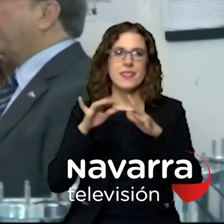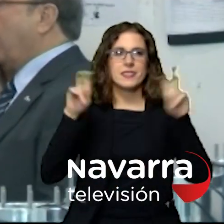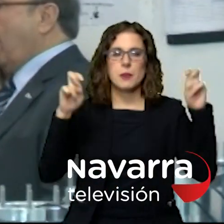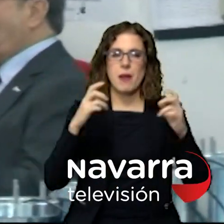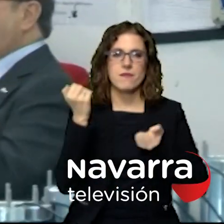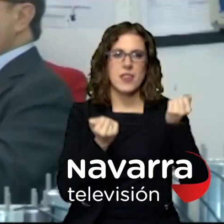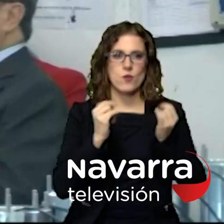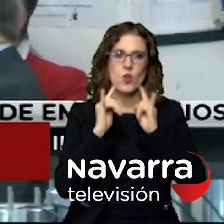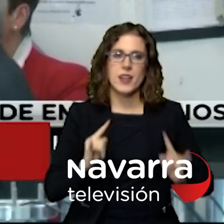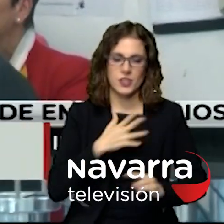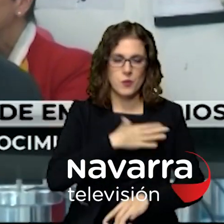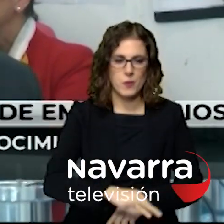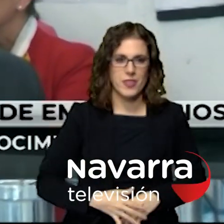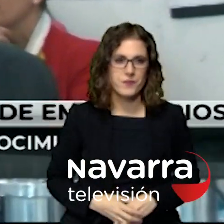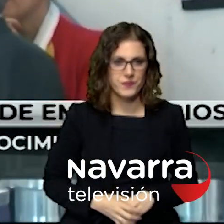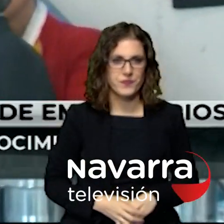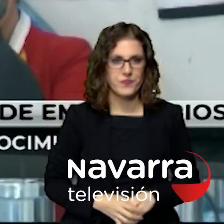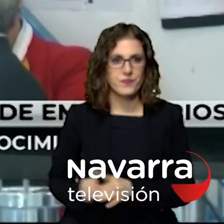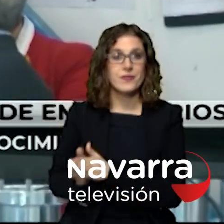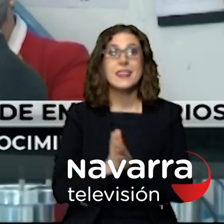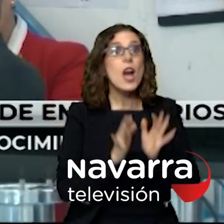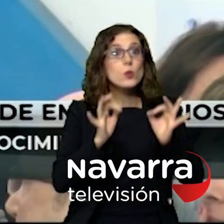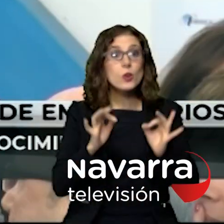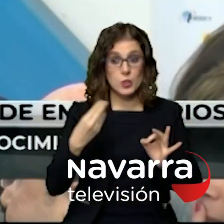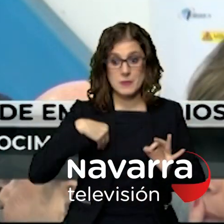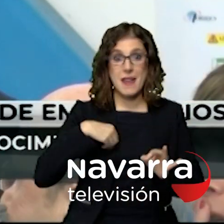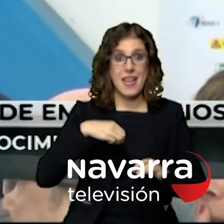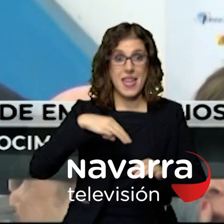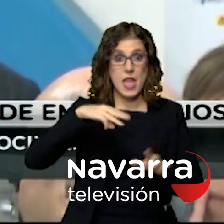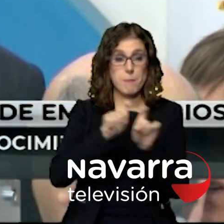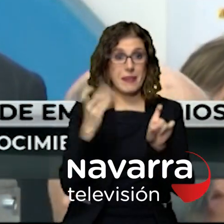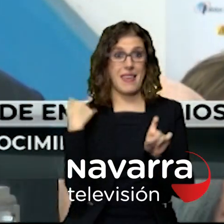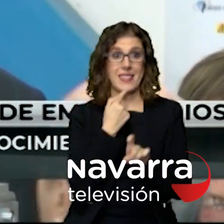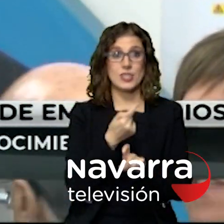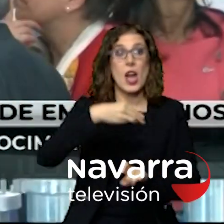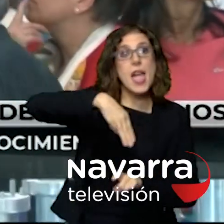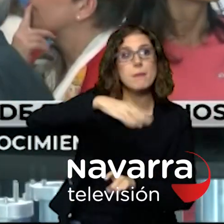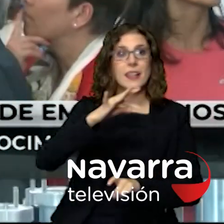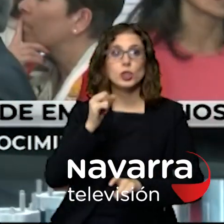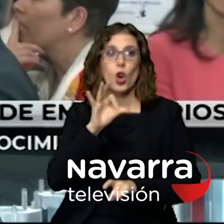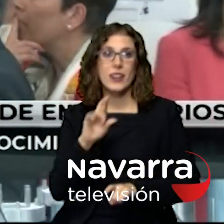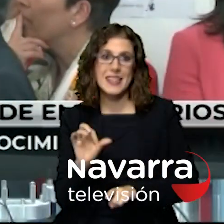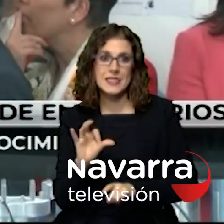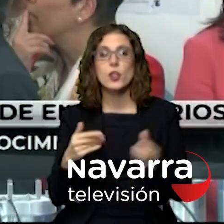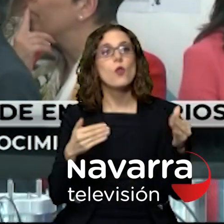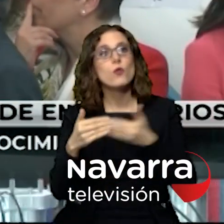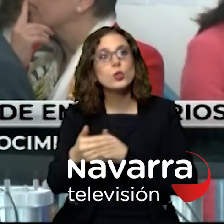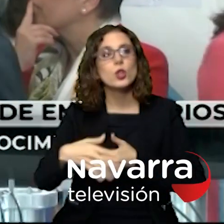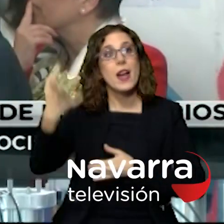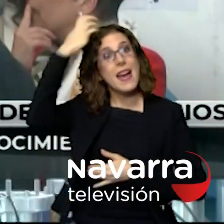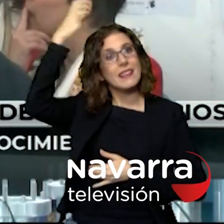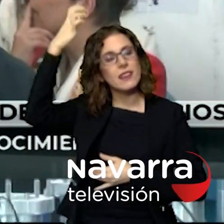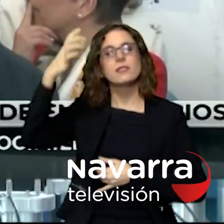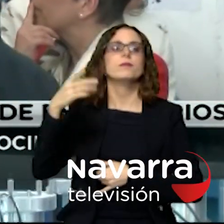Pues precisamente Eme Torres, una de las empresas que visita la delegación china, recibirá de manos de Felipe VI la medalla de oro de la Confederación